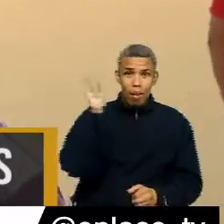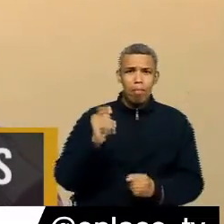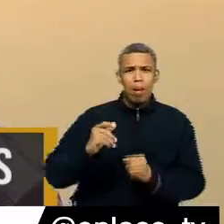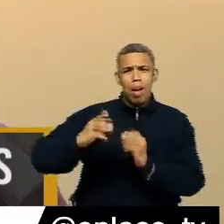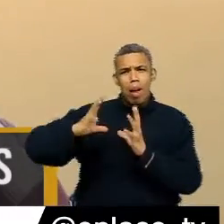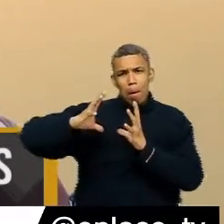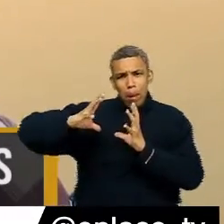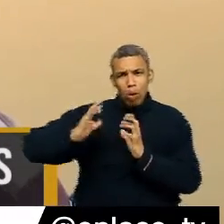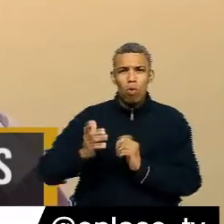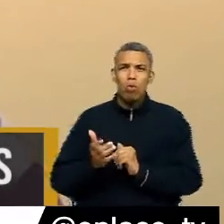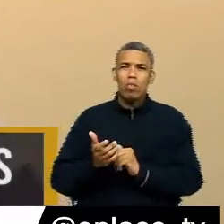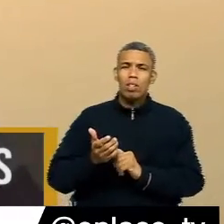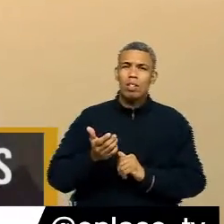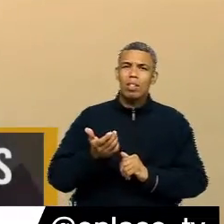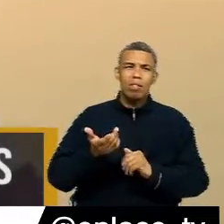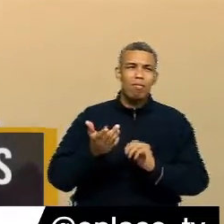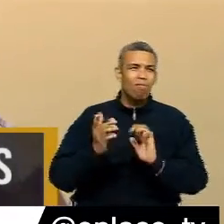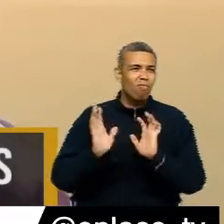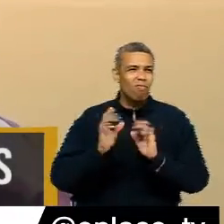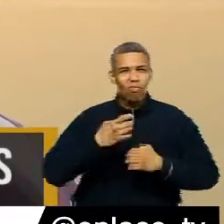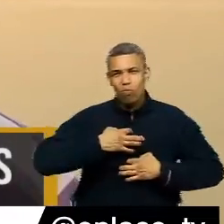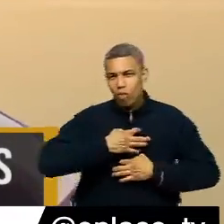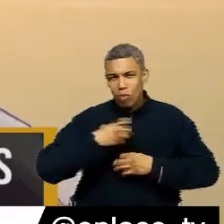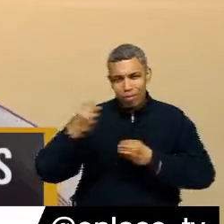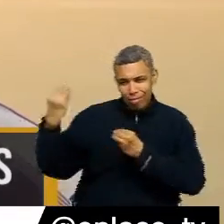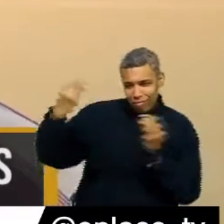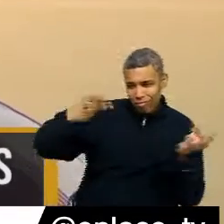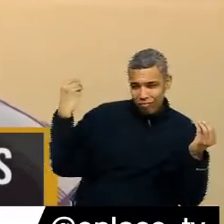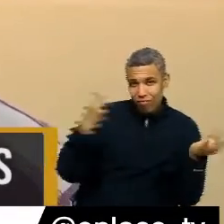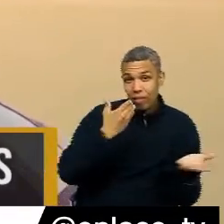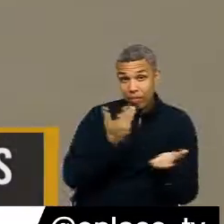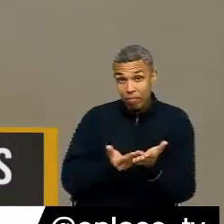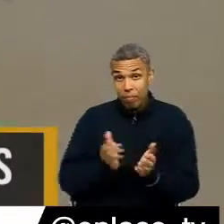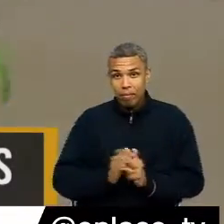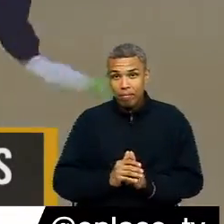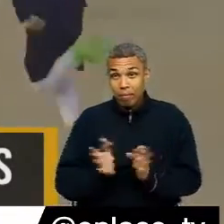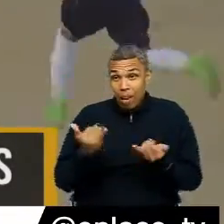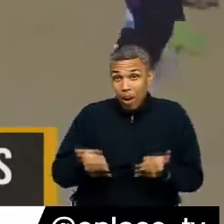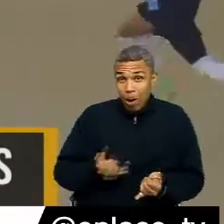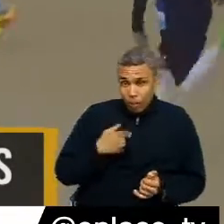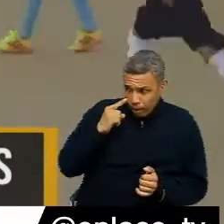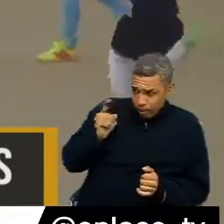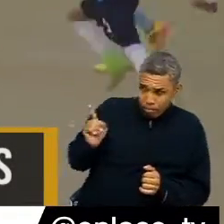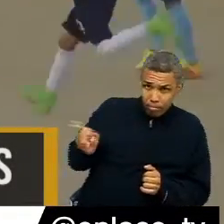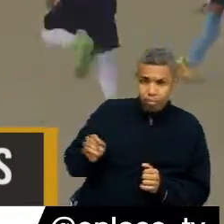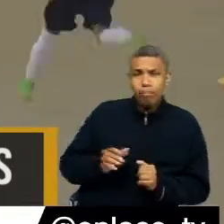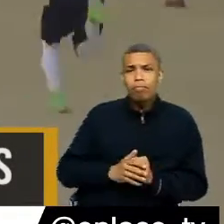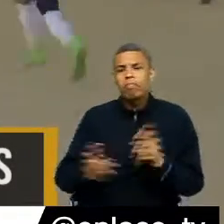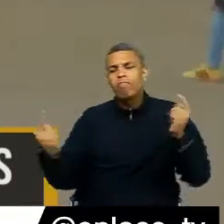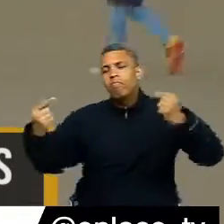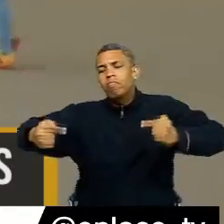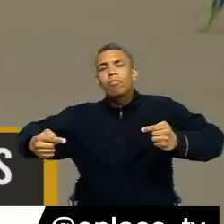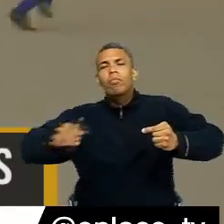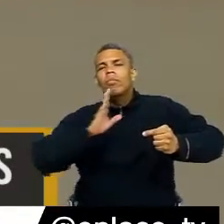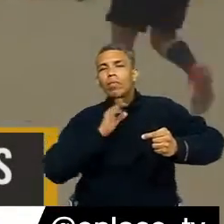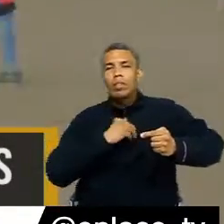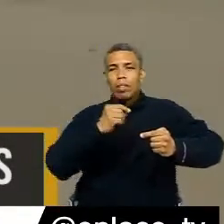trofeos. En estos momentos se encuentran jugando la categoría de 8 años entre Barrio Los Pinos